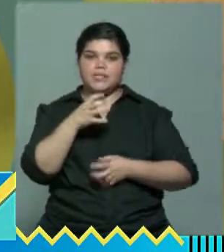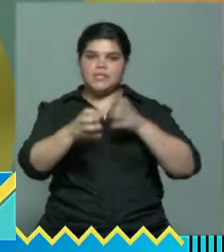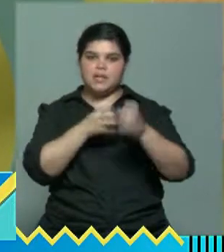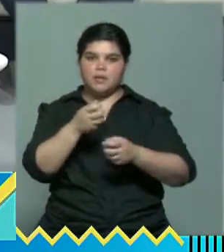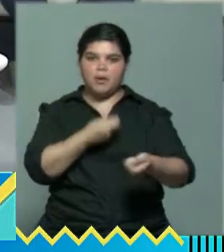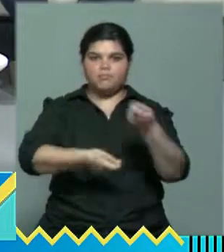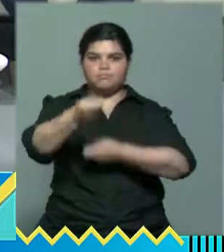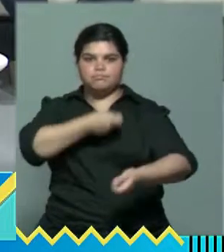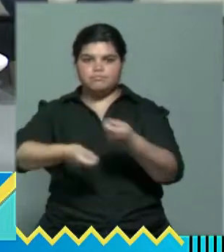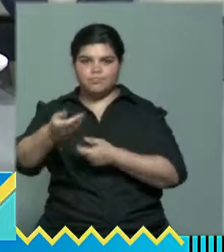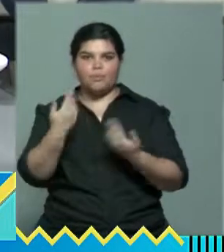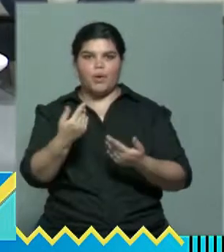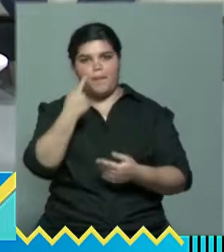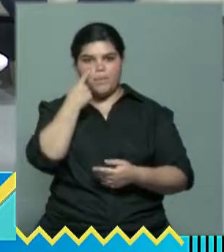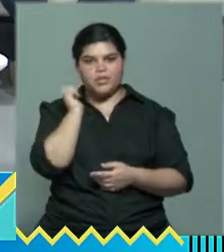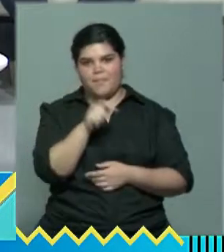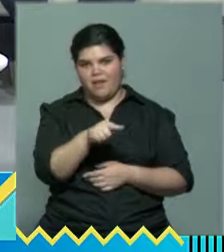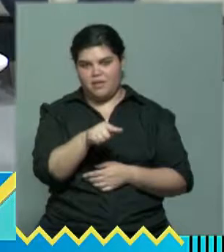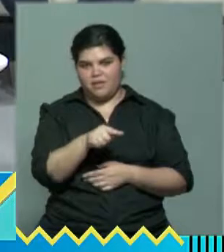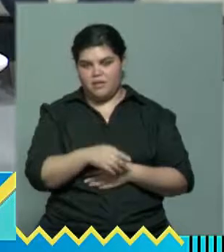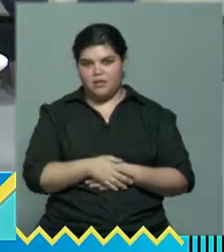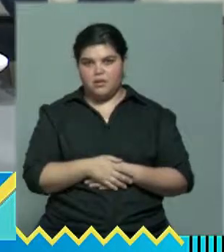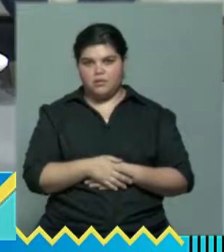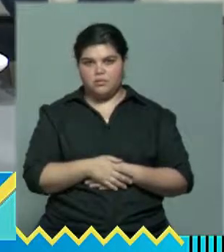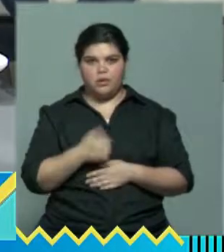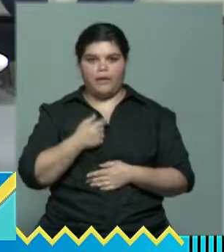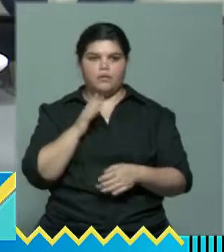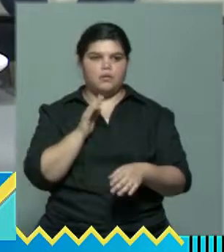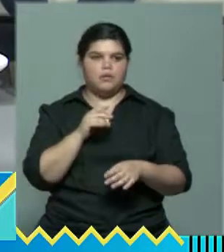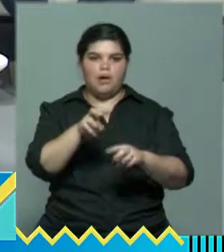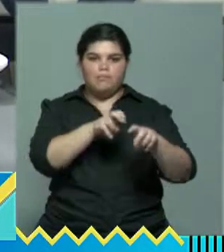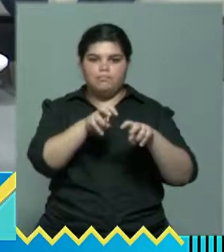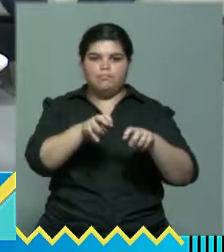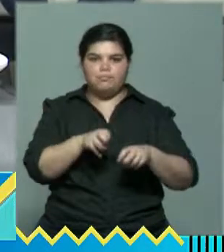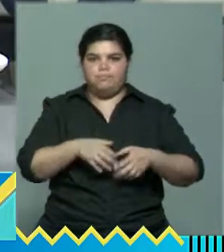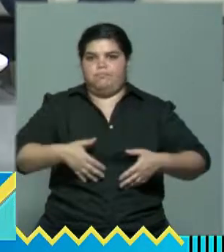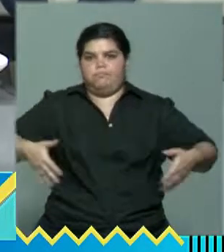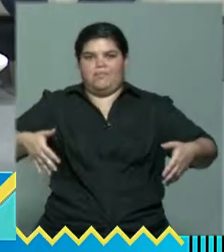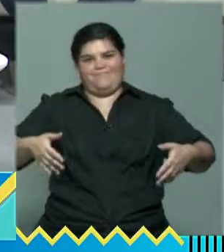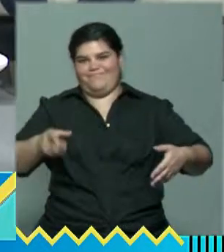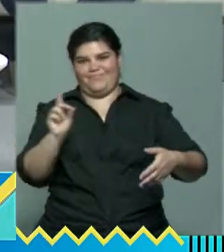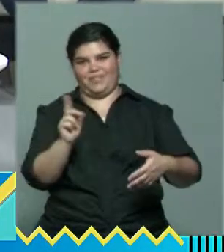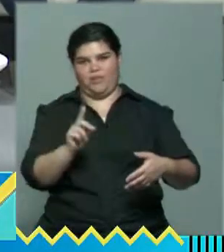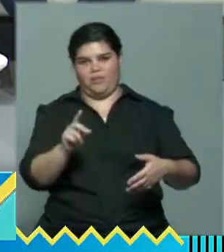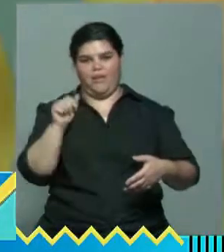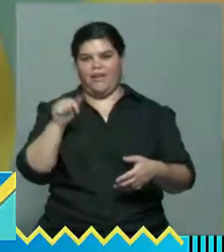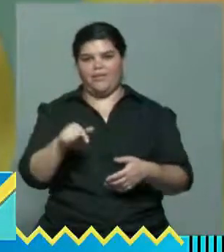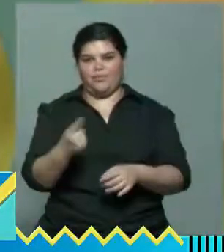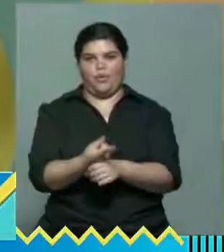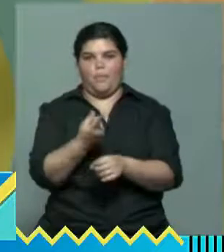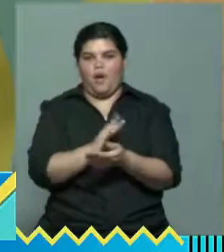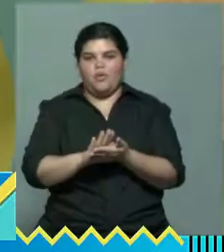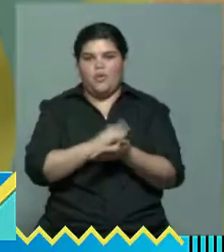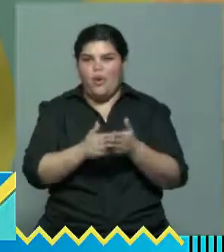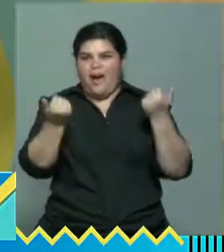lleve adelante. No significa que va a salir a recaudar, porque tampoco se puede hacer magia de todo esto. Sí